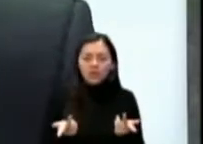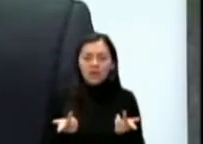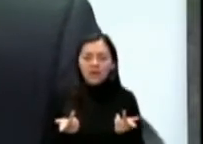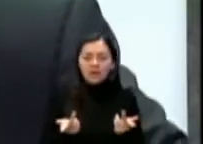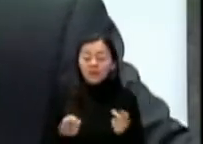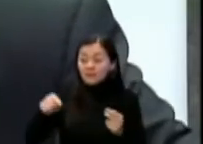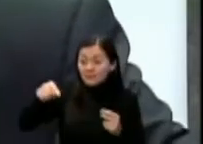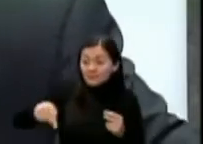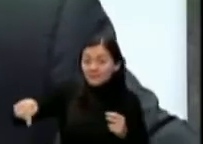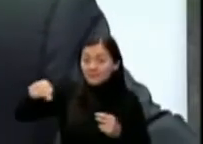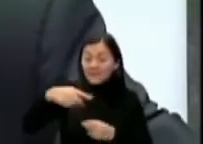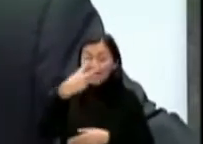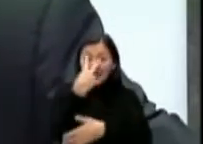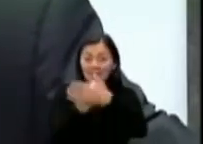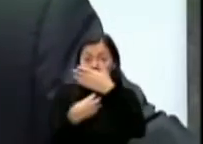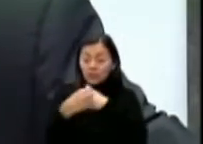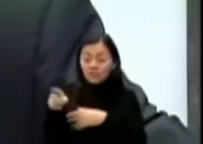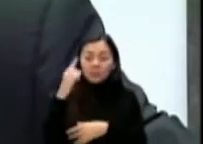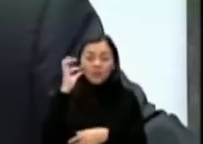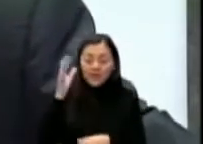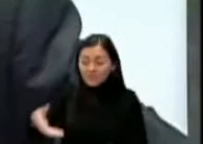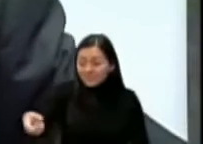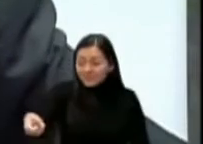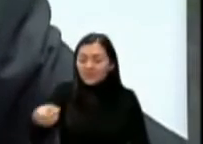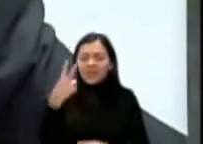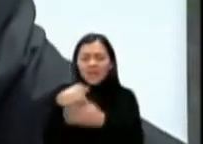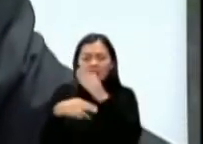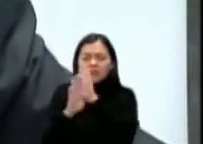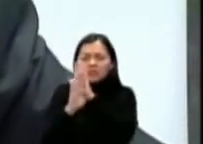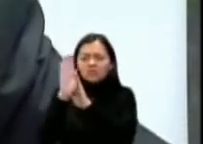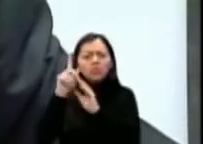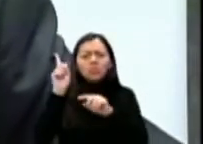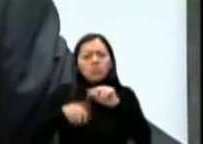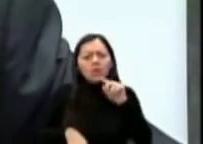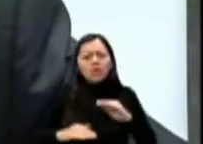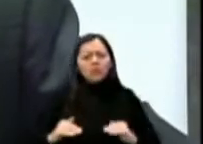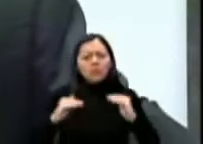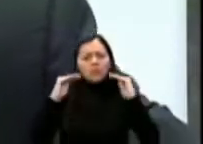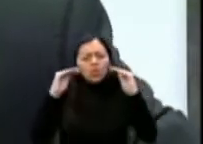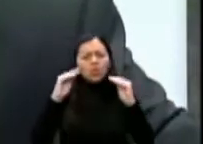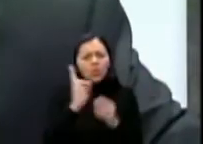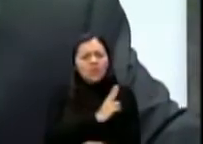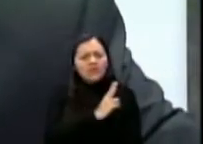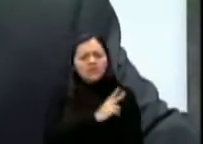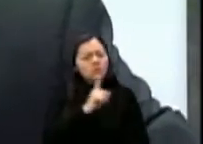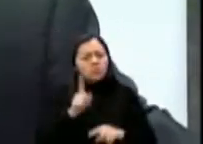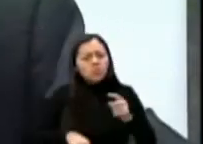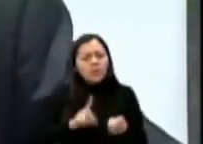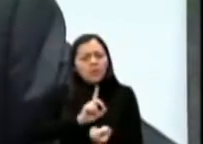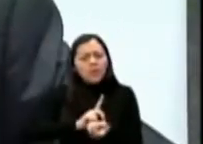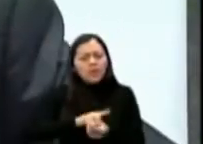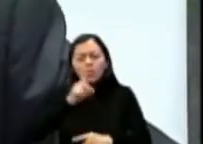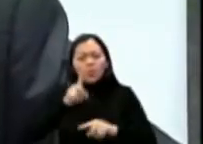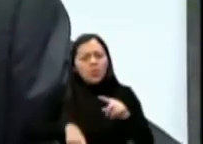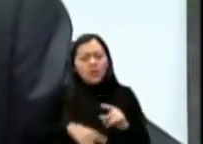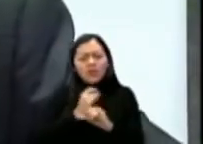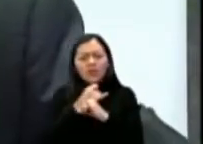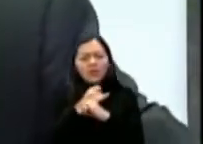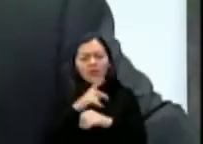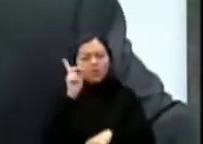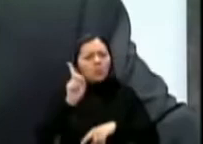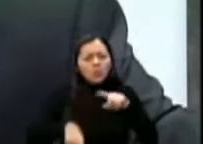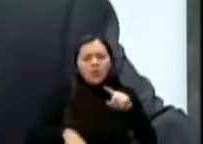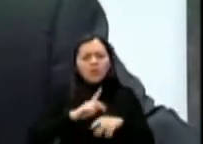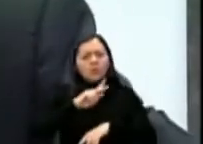compañera en la provincia del napo no pueden tener un phd no pueden ser médicos no pueden ser ingenieros no